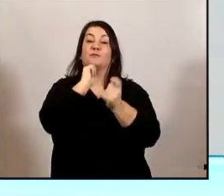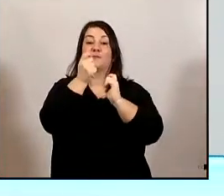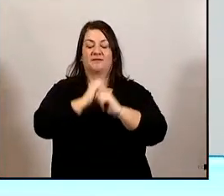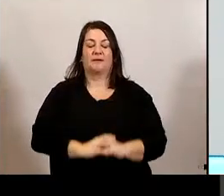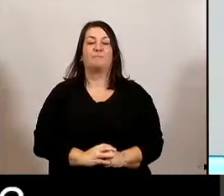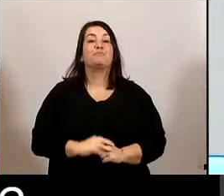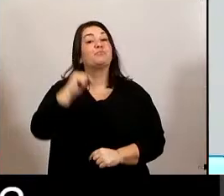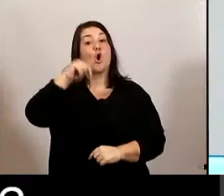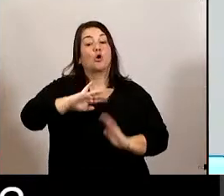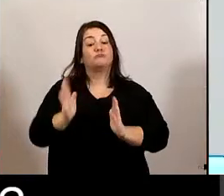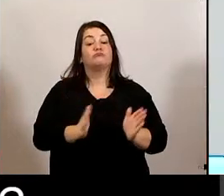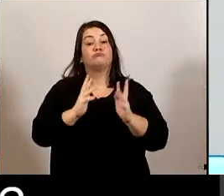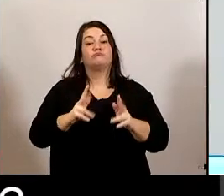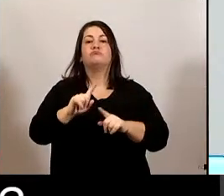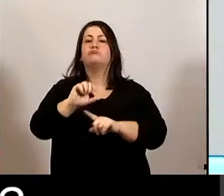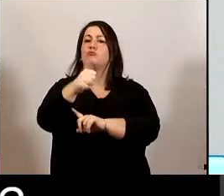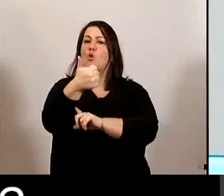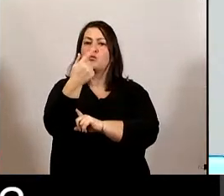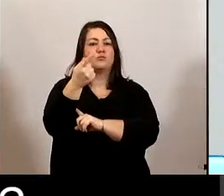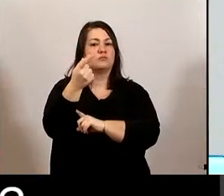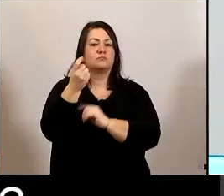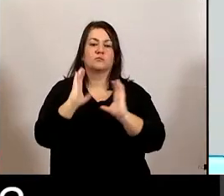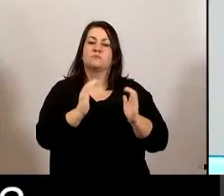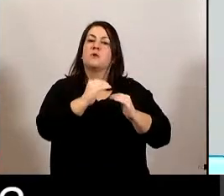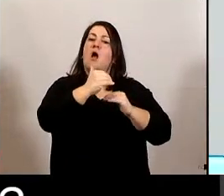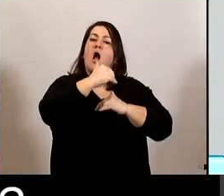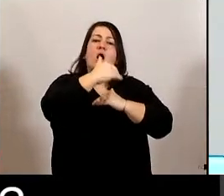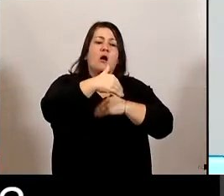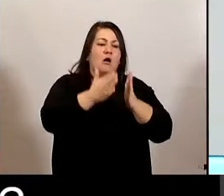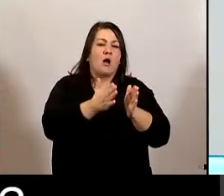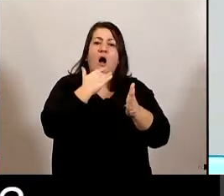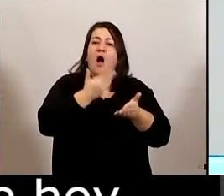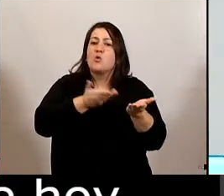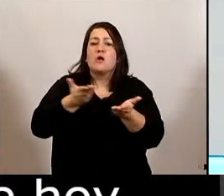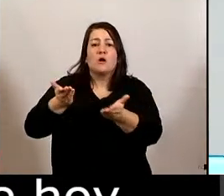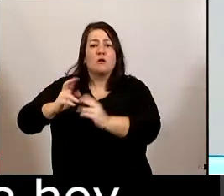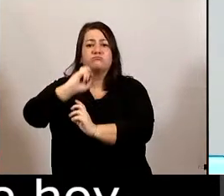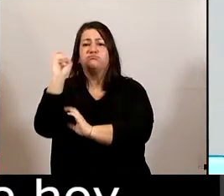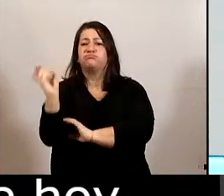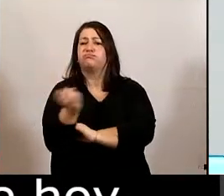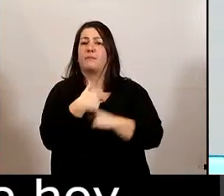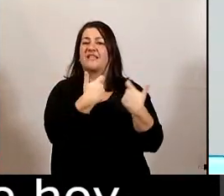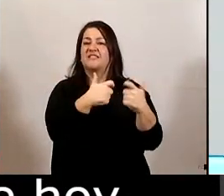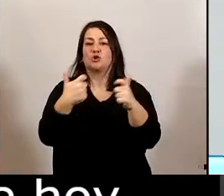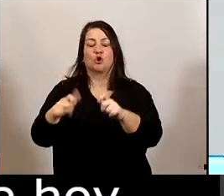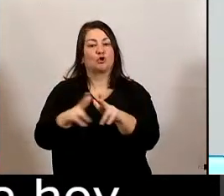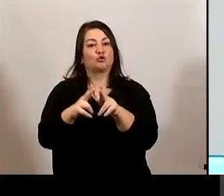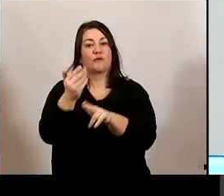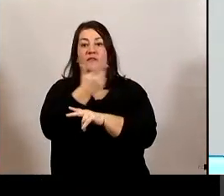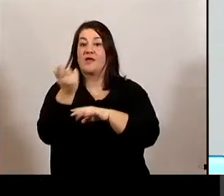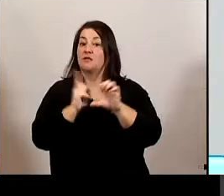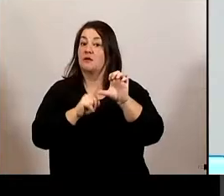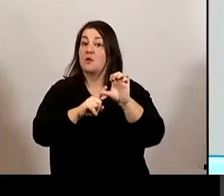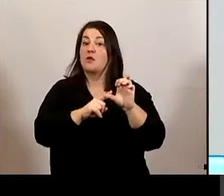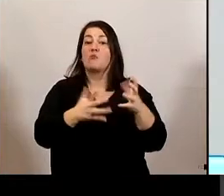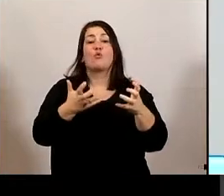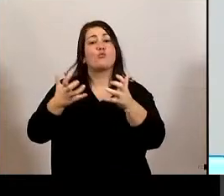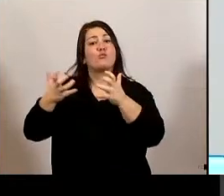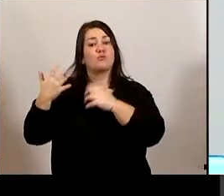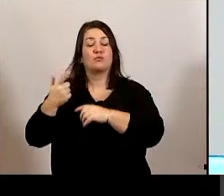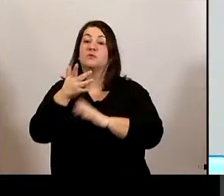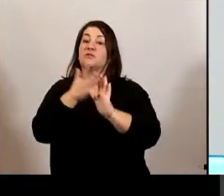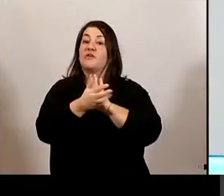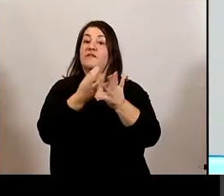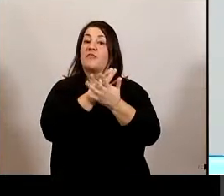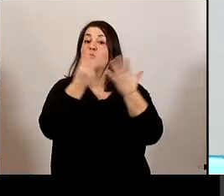sesión de hoy hemos aprobado un importante paquete de ayudas que beneficiará a diferentes sectores de la sociedad extremeña y que superará los